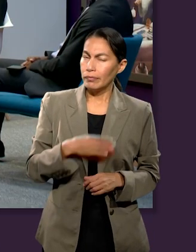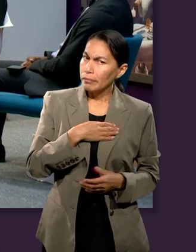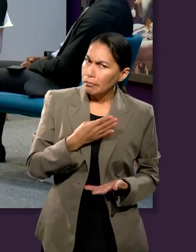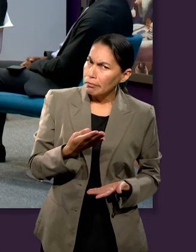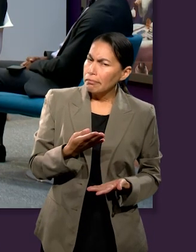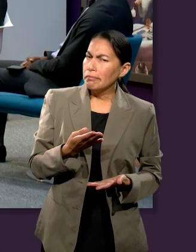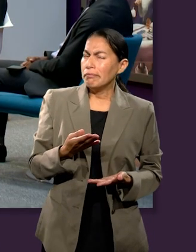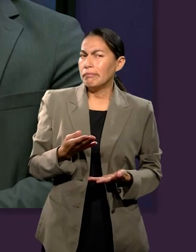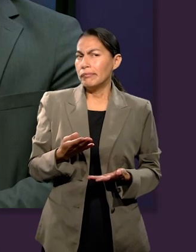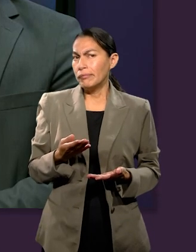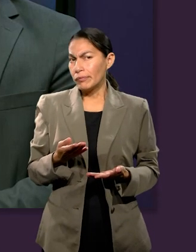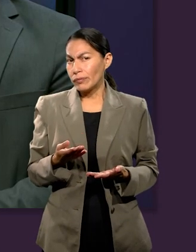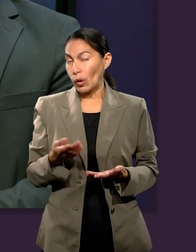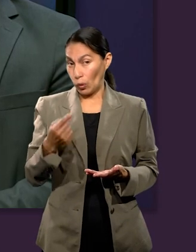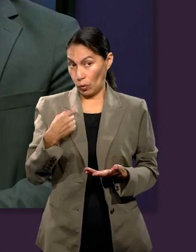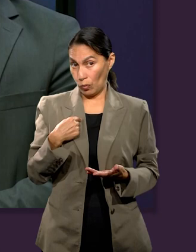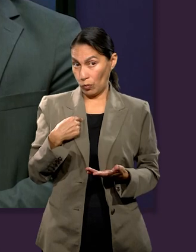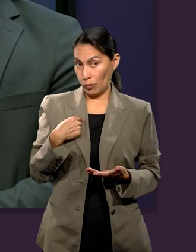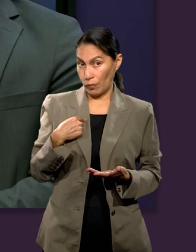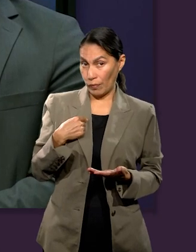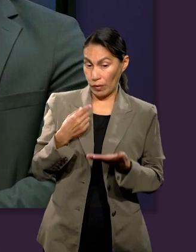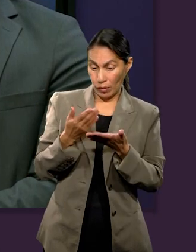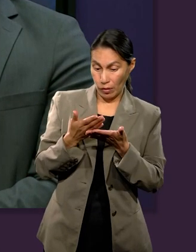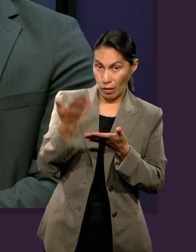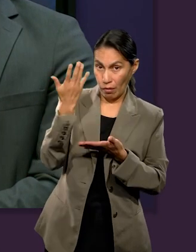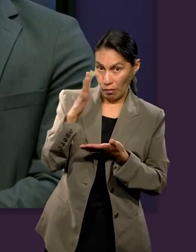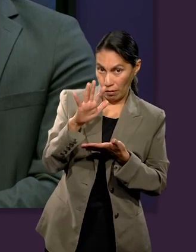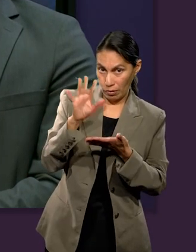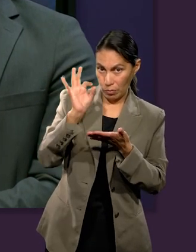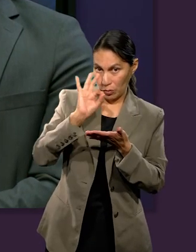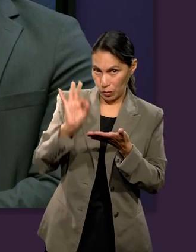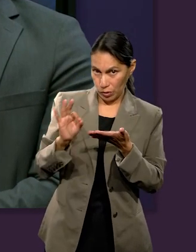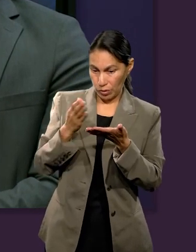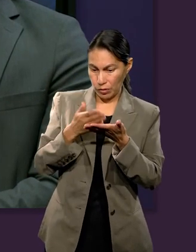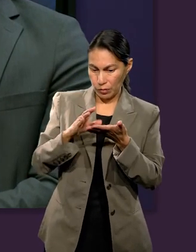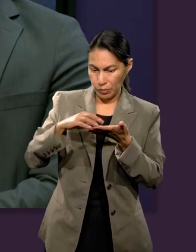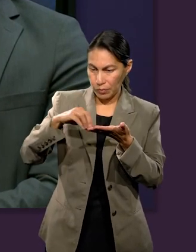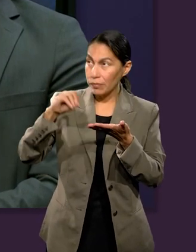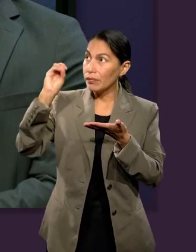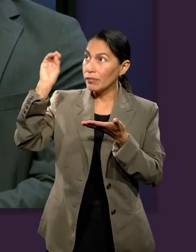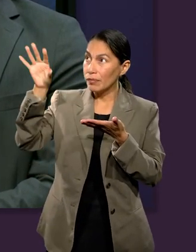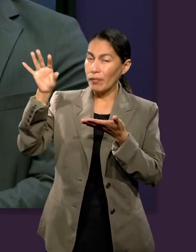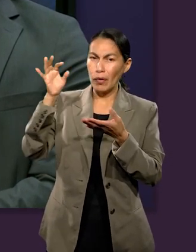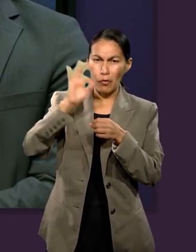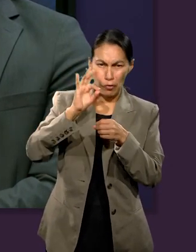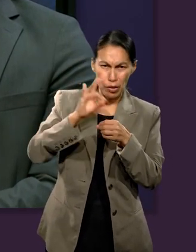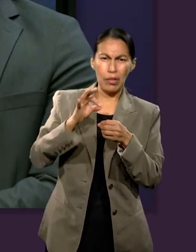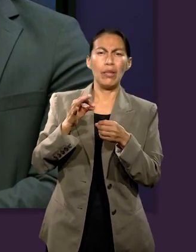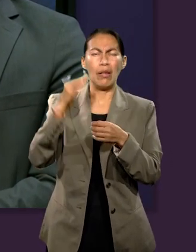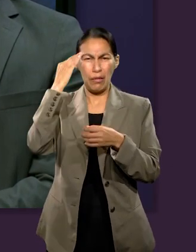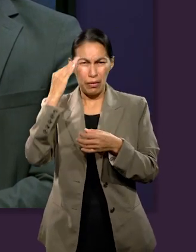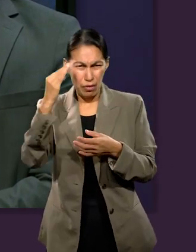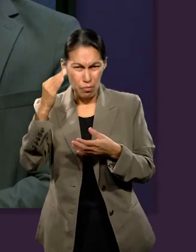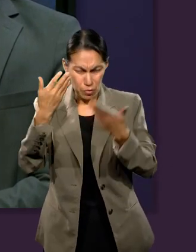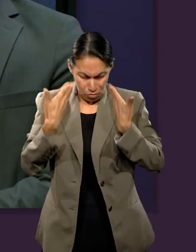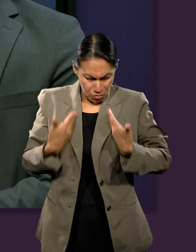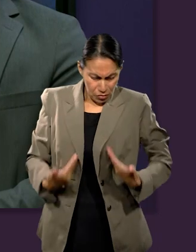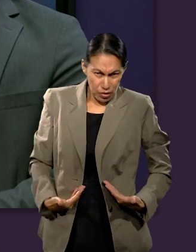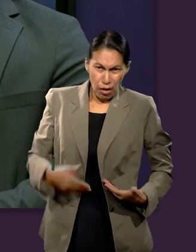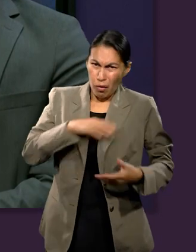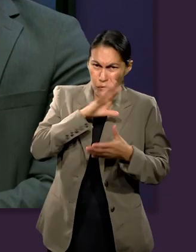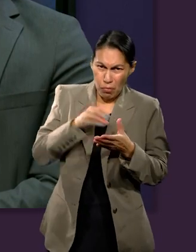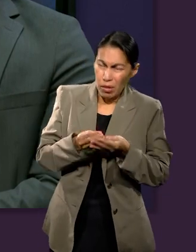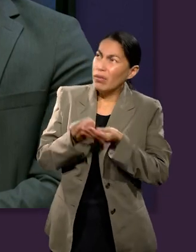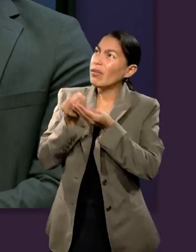al entregarle a Dios lo que le pertenece no solo hablando de los diezmos o las ofrendas sino del tiempo en nuestro cuerpo nuestro ser es